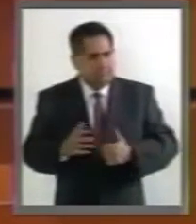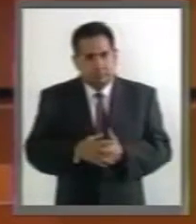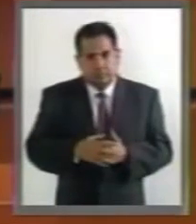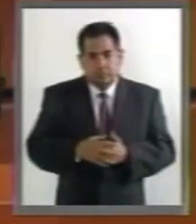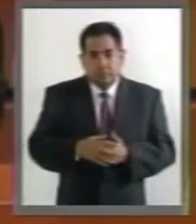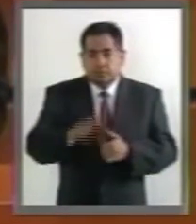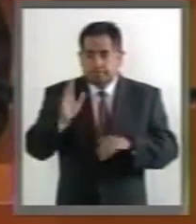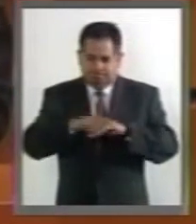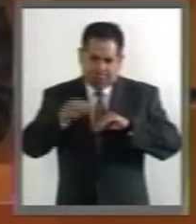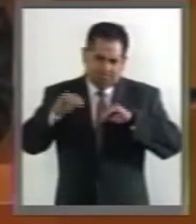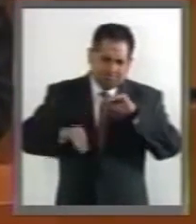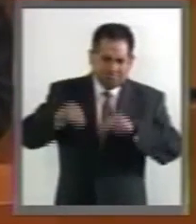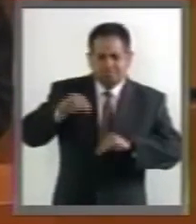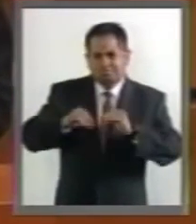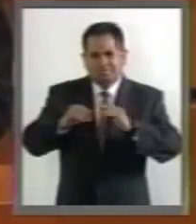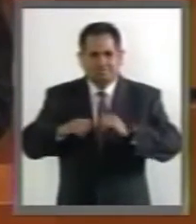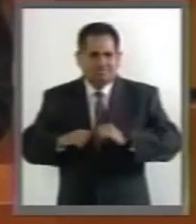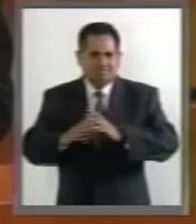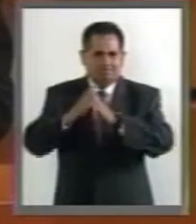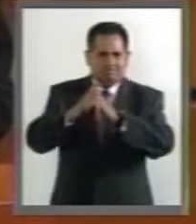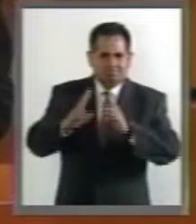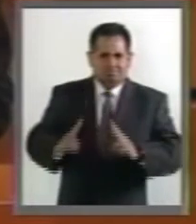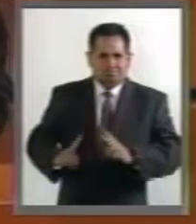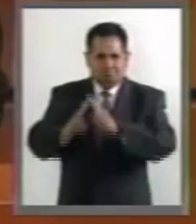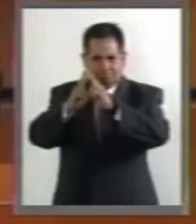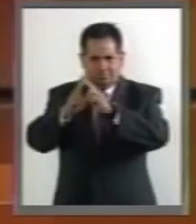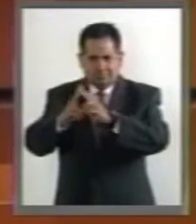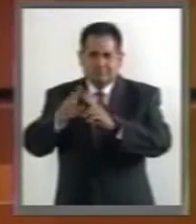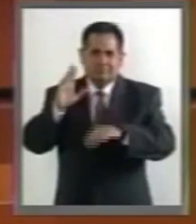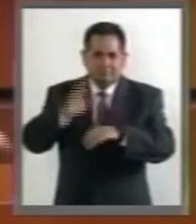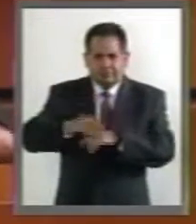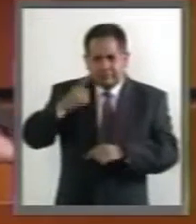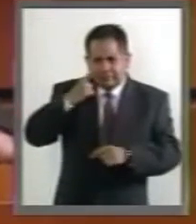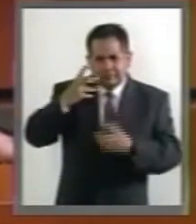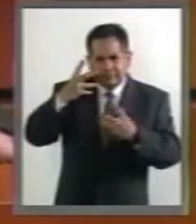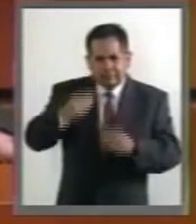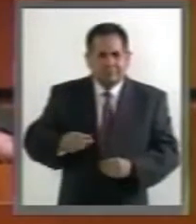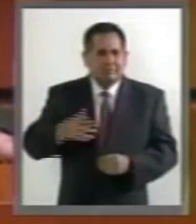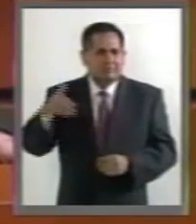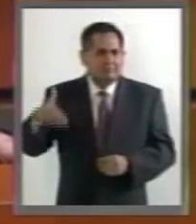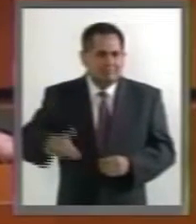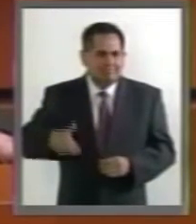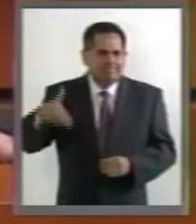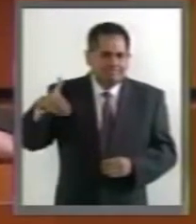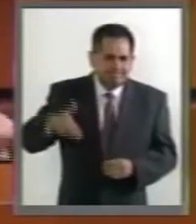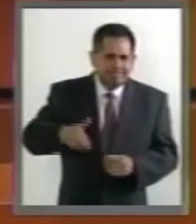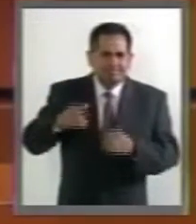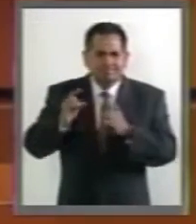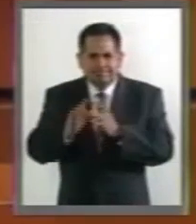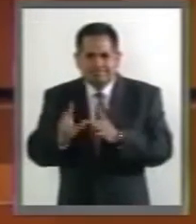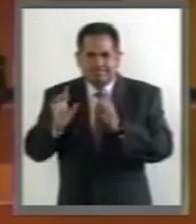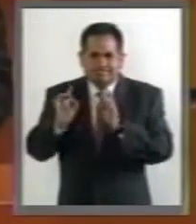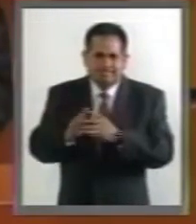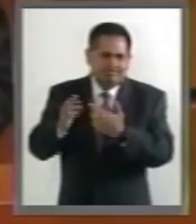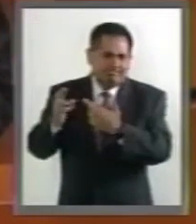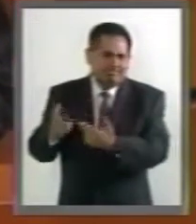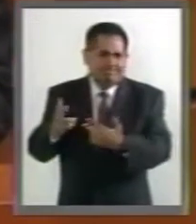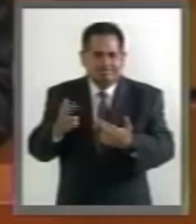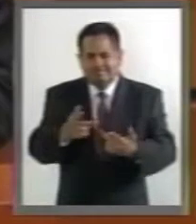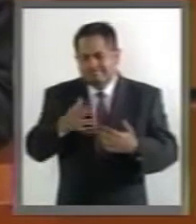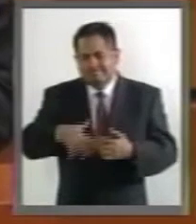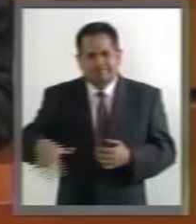número de instalaciones, mayor número de accidentes y siniestros potenciales. Es por